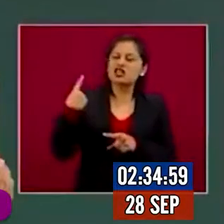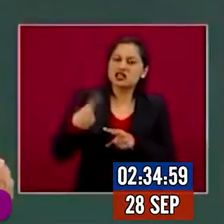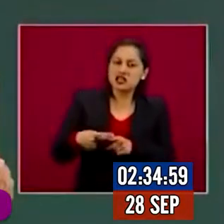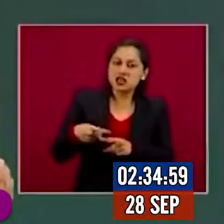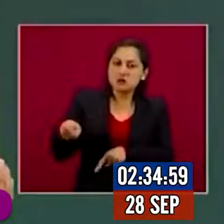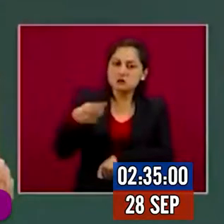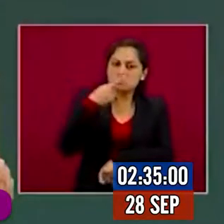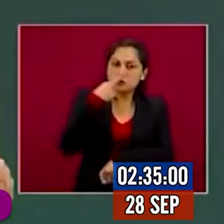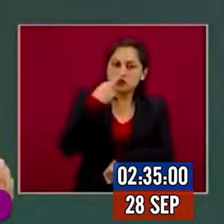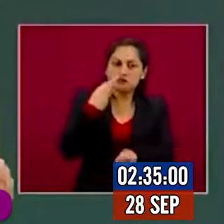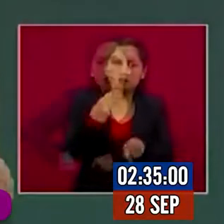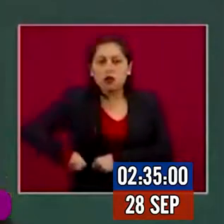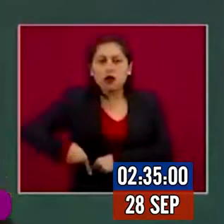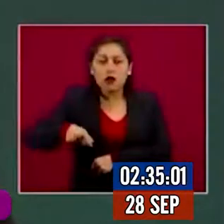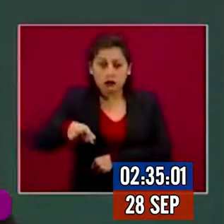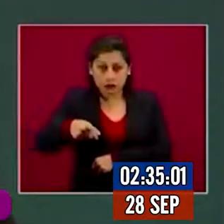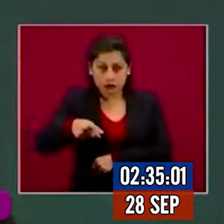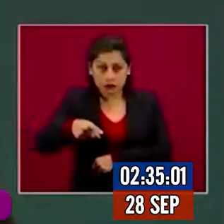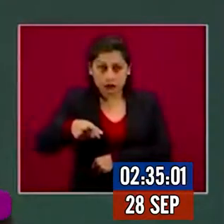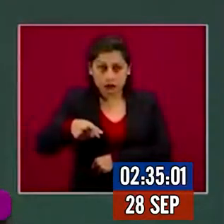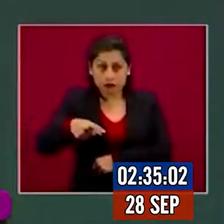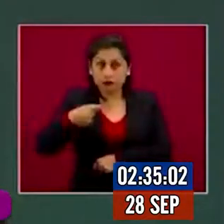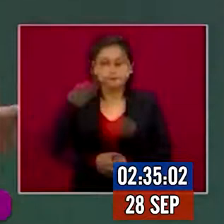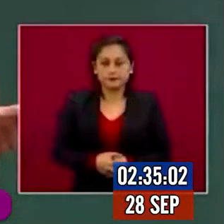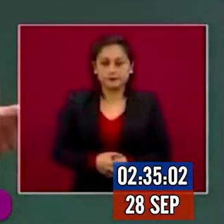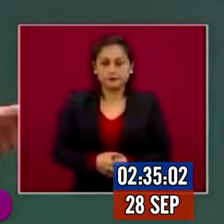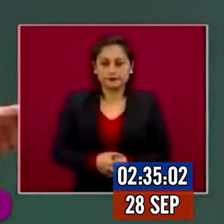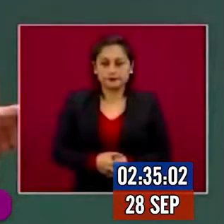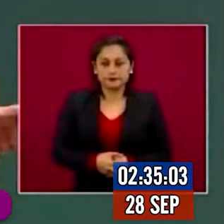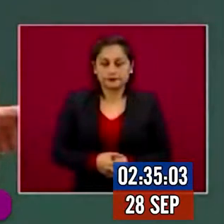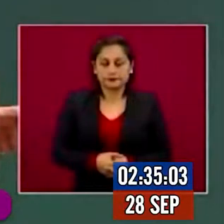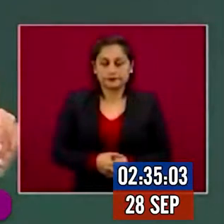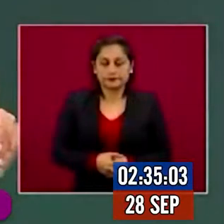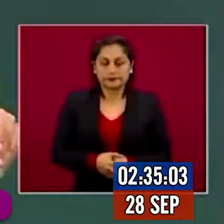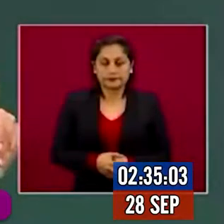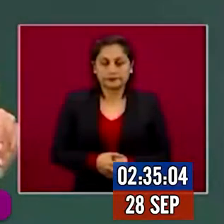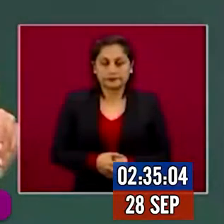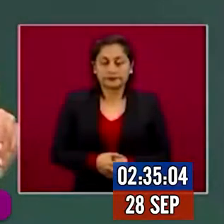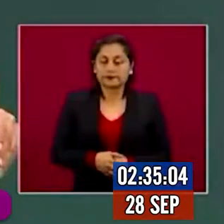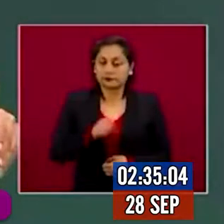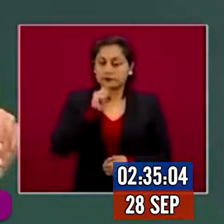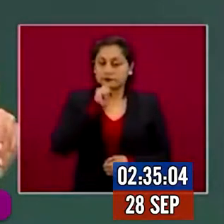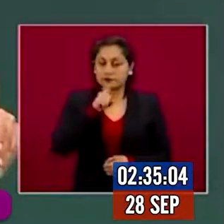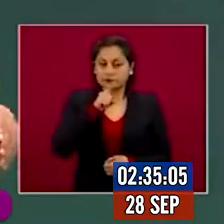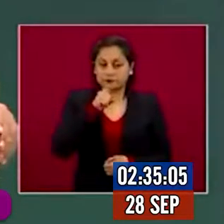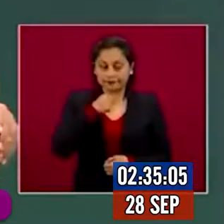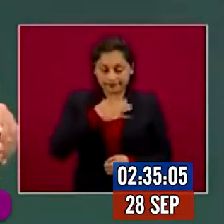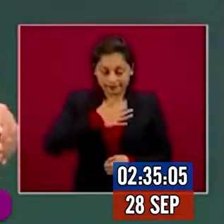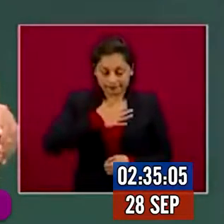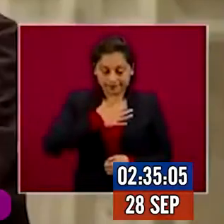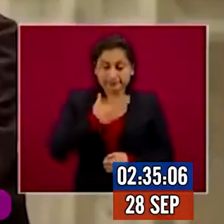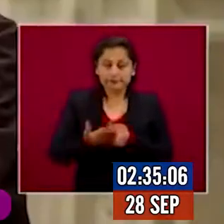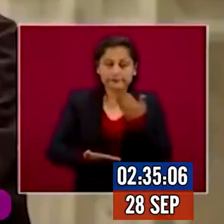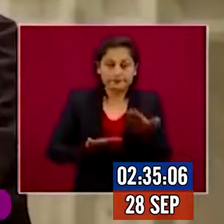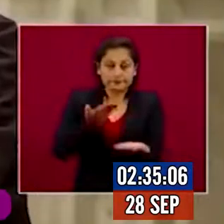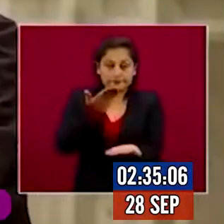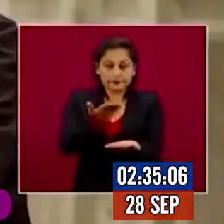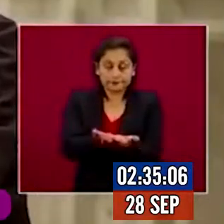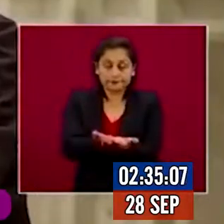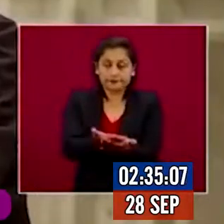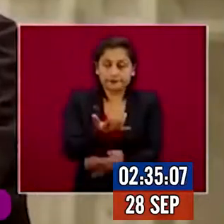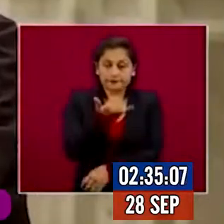y se le demuestre va a ser juzgado y ofrecerles mis disculpas